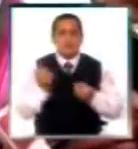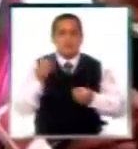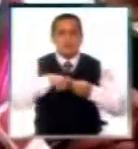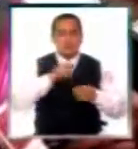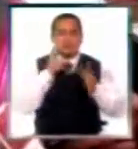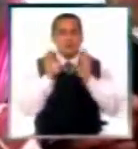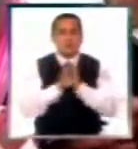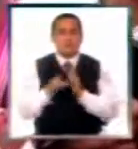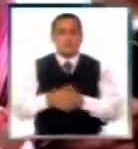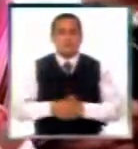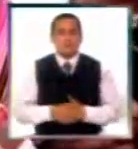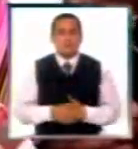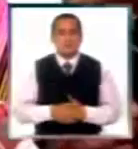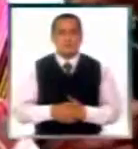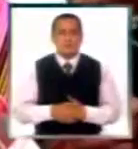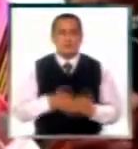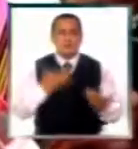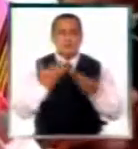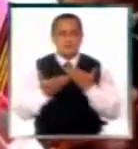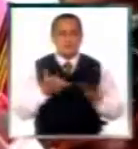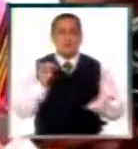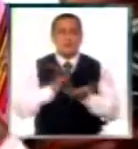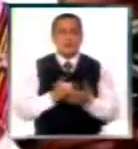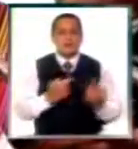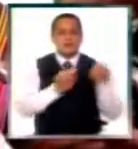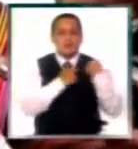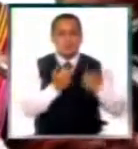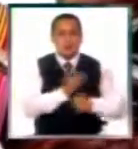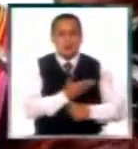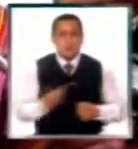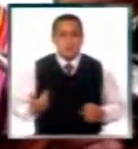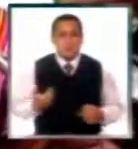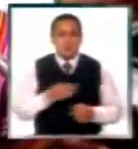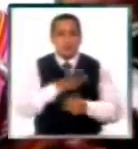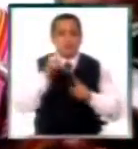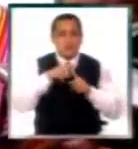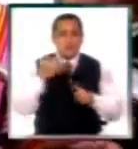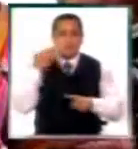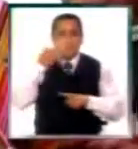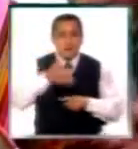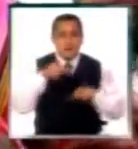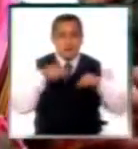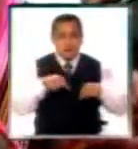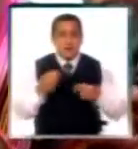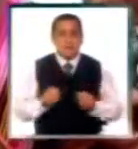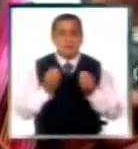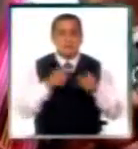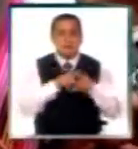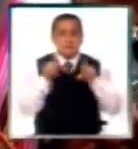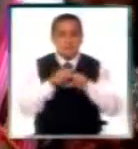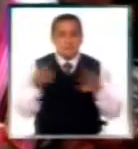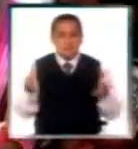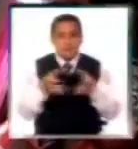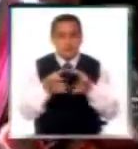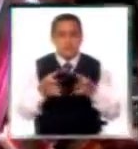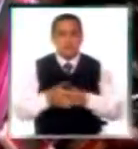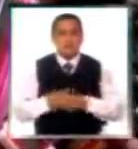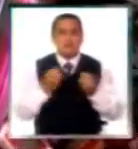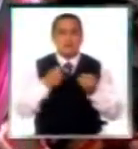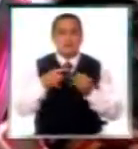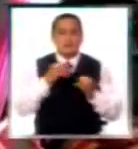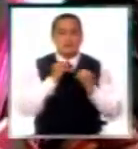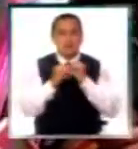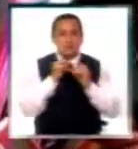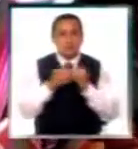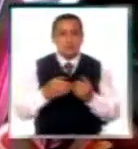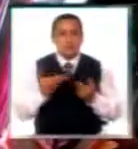por ejemplo el hecho de que el representante del Estado, el presidente de la República, venga acá. Es parte también de la